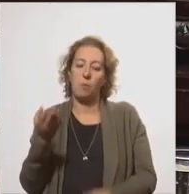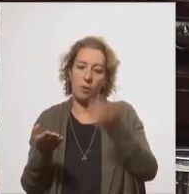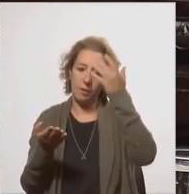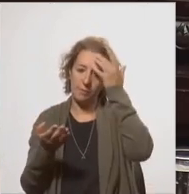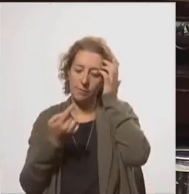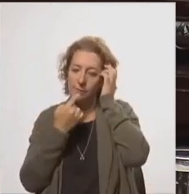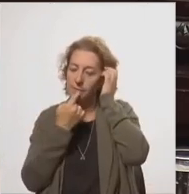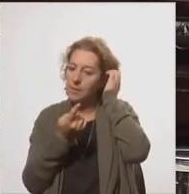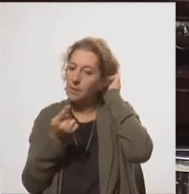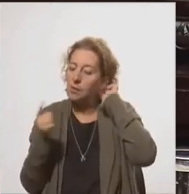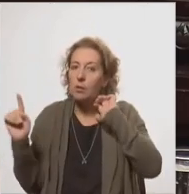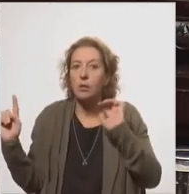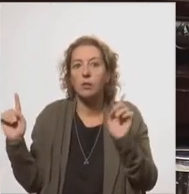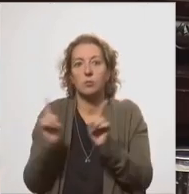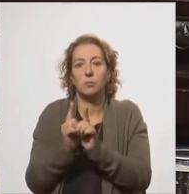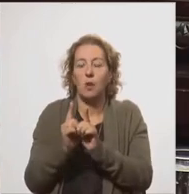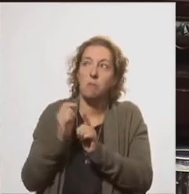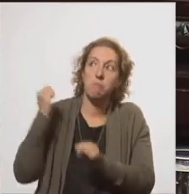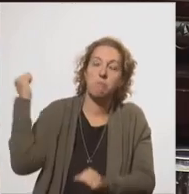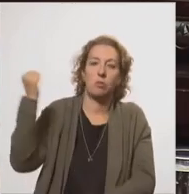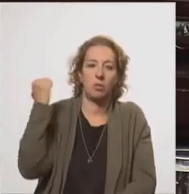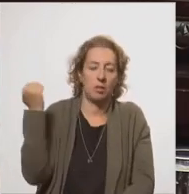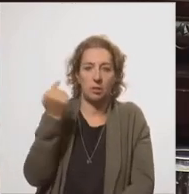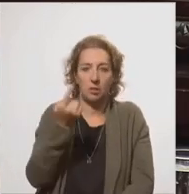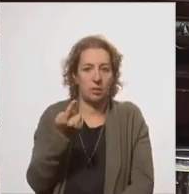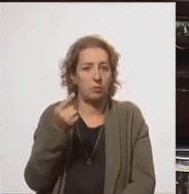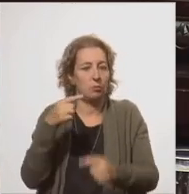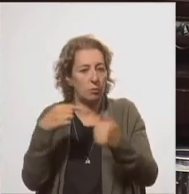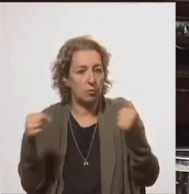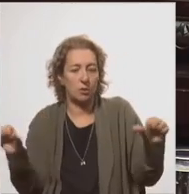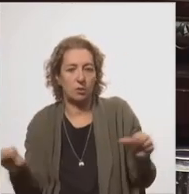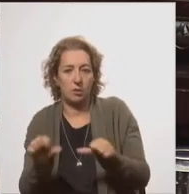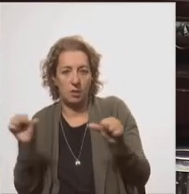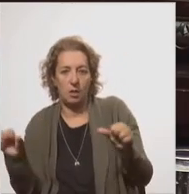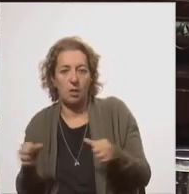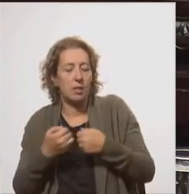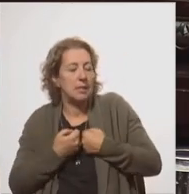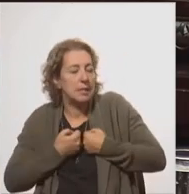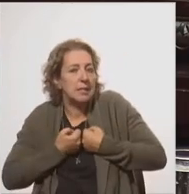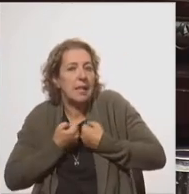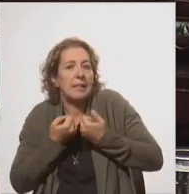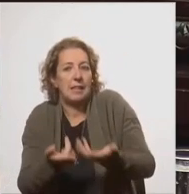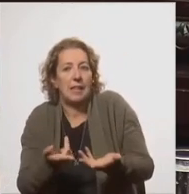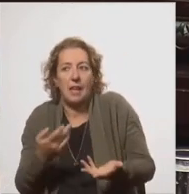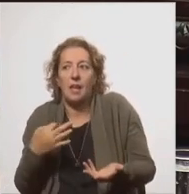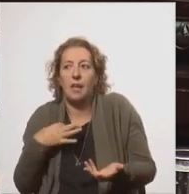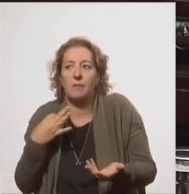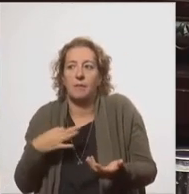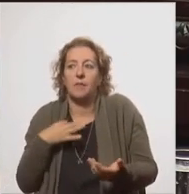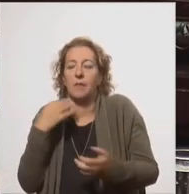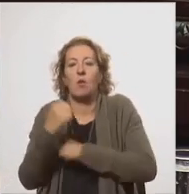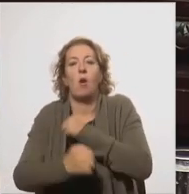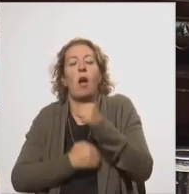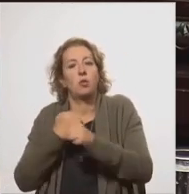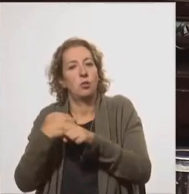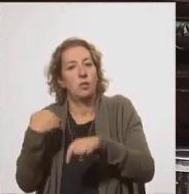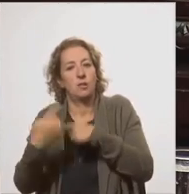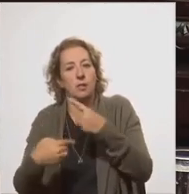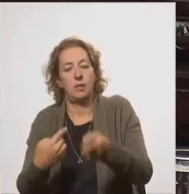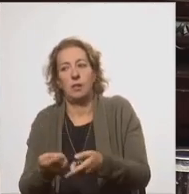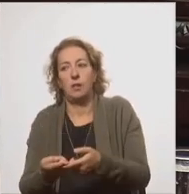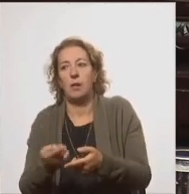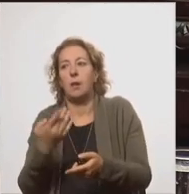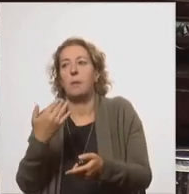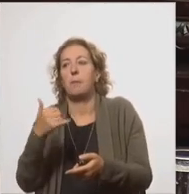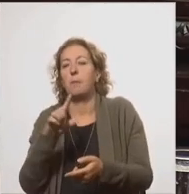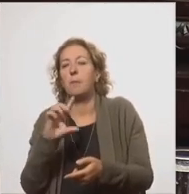un puño la grandeza de sus actos y en esa entrega ha vivido los años que le siguieron. Belela